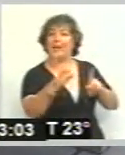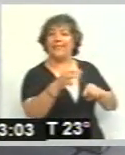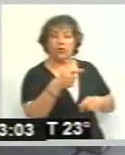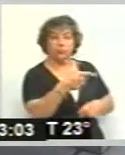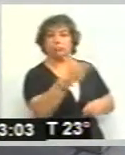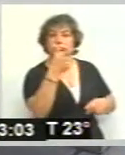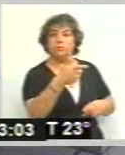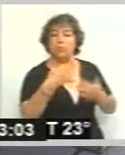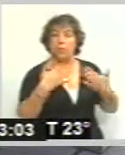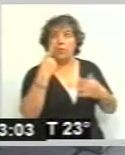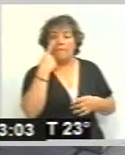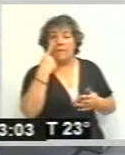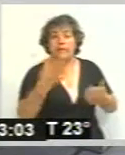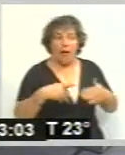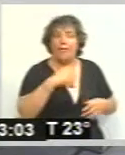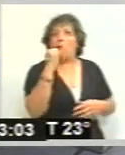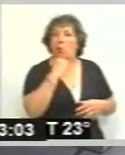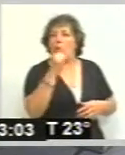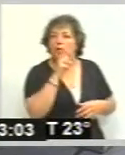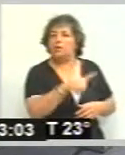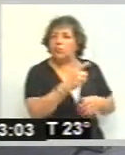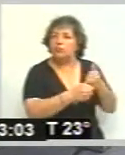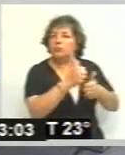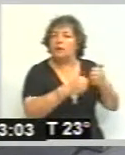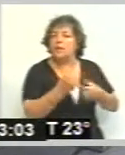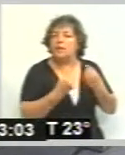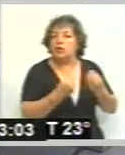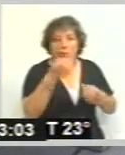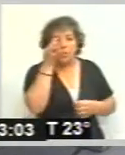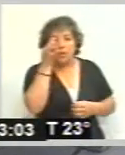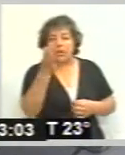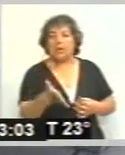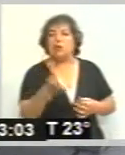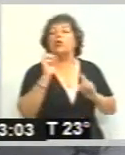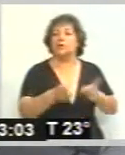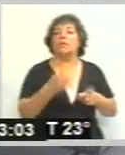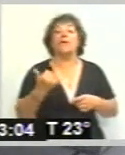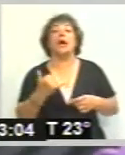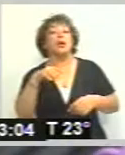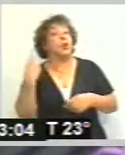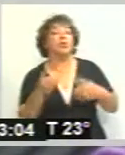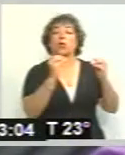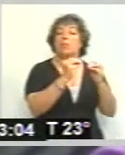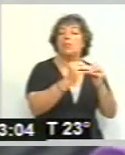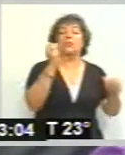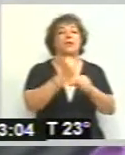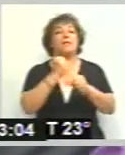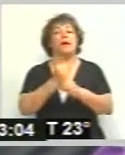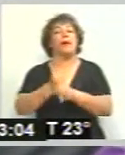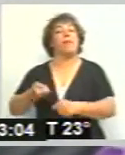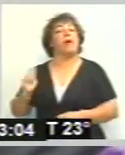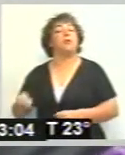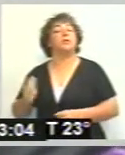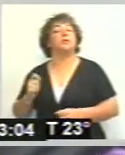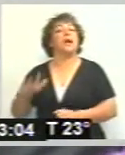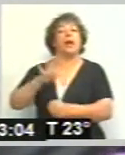queda vivo y puede contar la historia. Tenemos los casos de compañeros que trabajaban en el Poder Judicial de